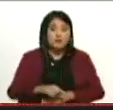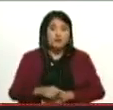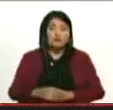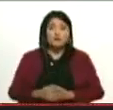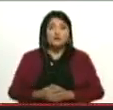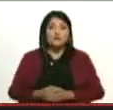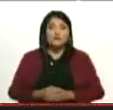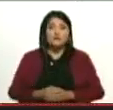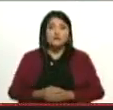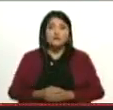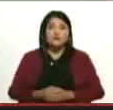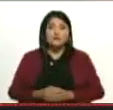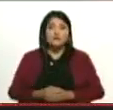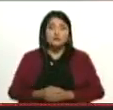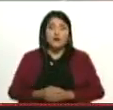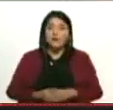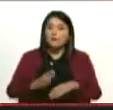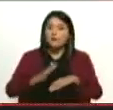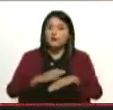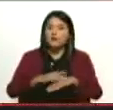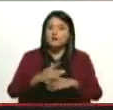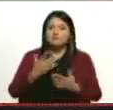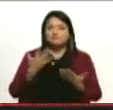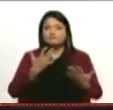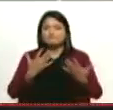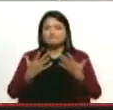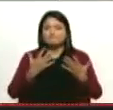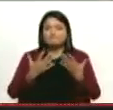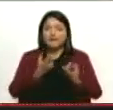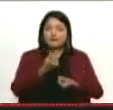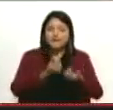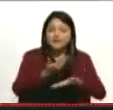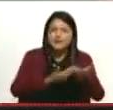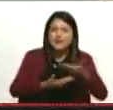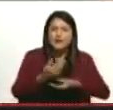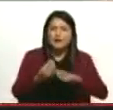porque tenemos que aprender sobre el dinero